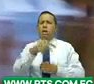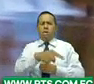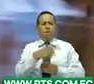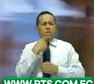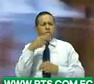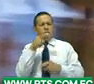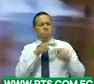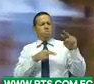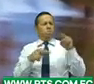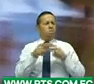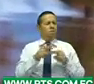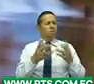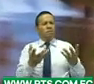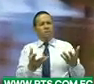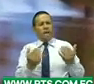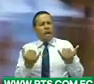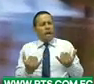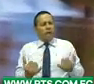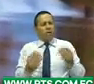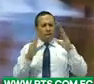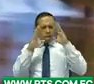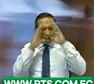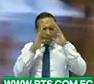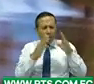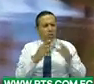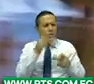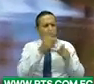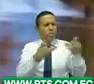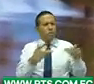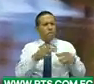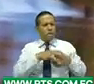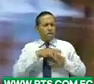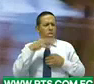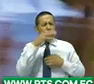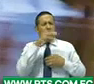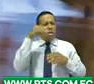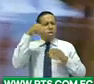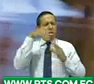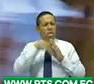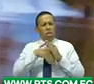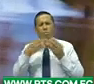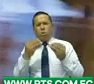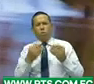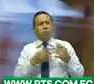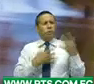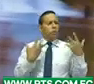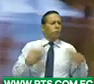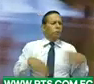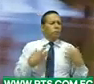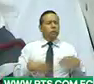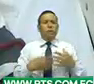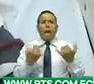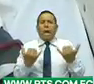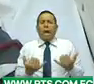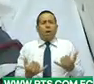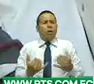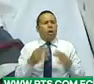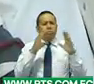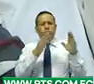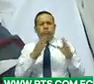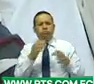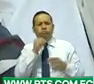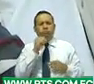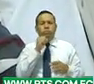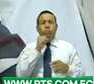la atención de pacientes graves de COVID en medio de esta subida constante de casos. El municipio